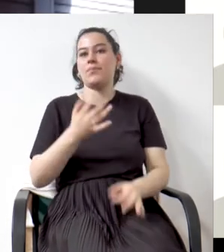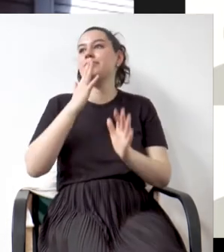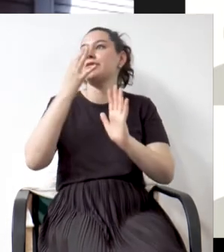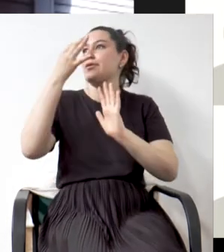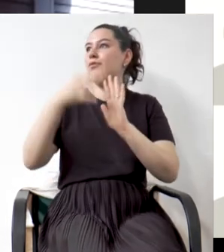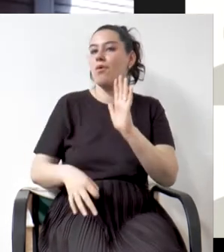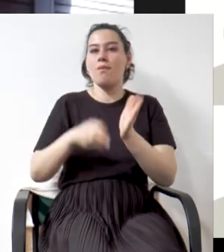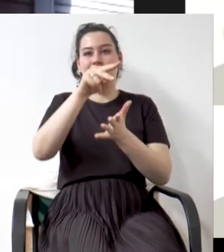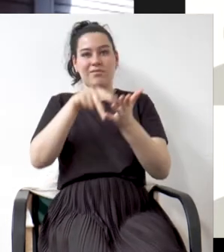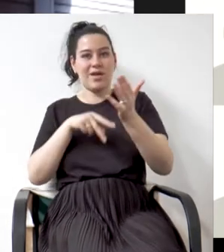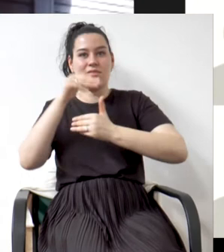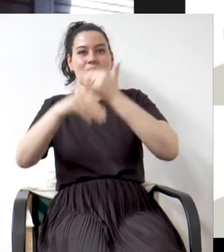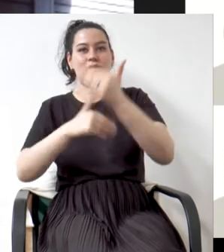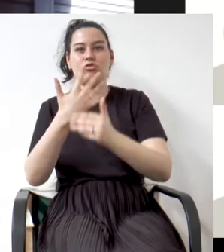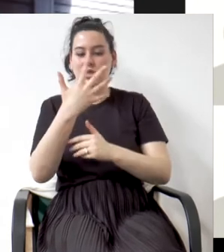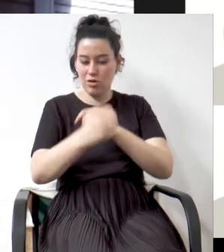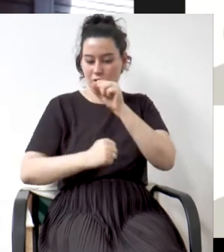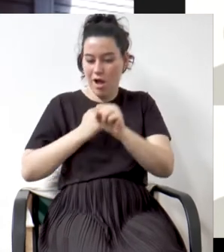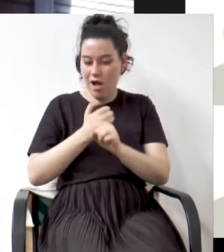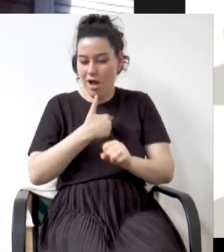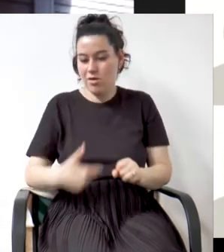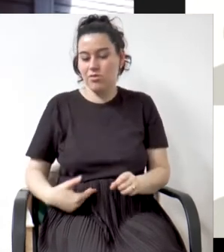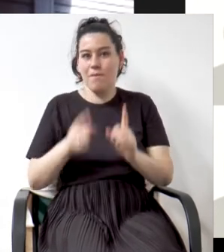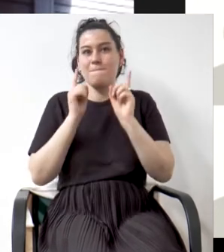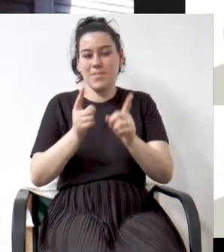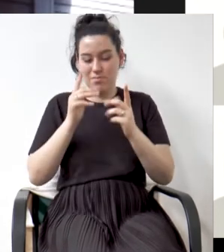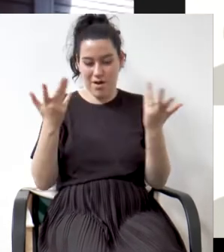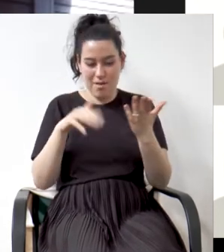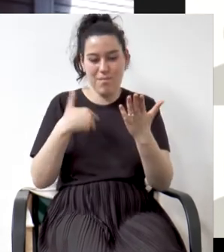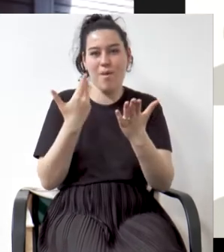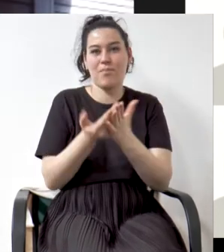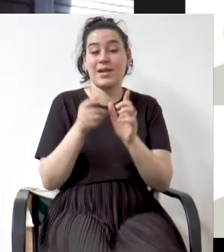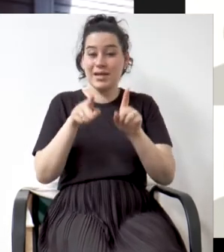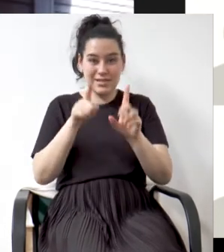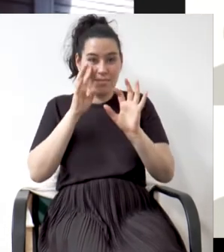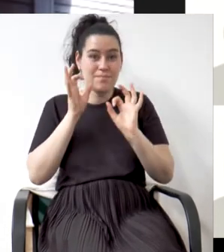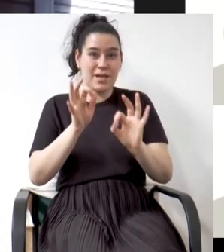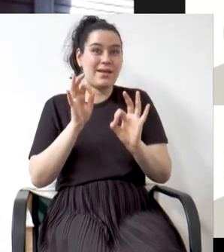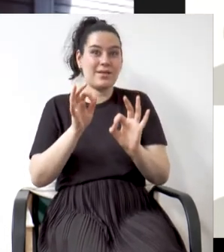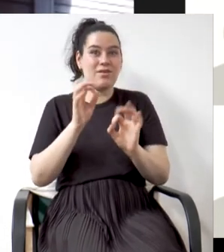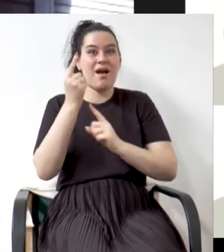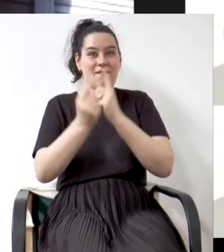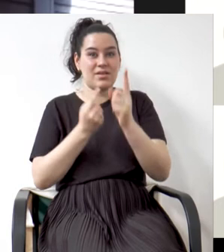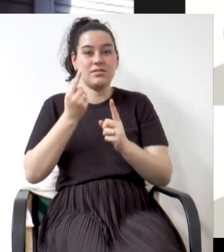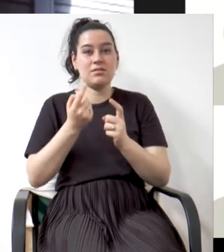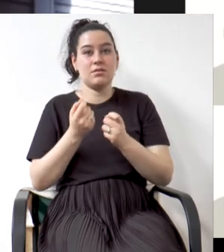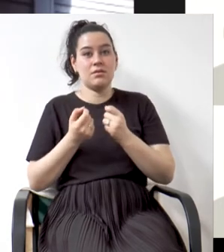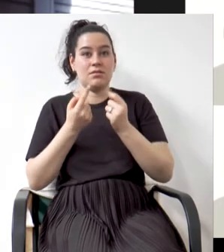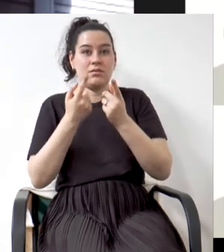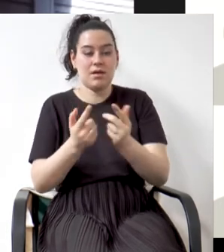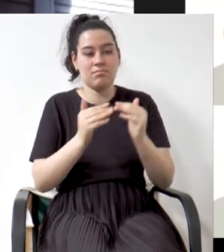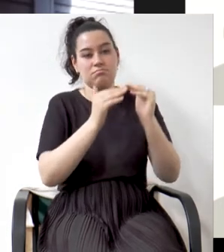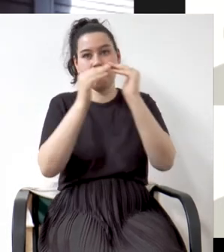cumplir la planificación de un plan de desarrollo quinquenal como que se está proponiendo. Así que este riesgo, que suele conducir a equilibrios de status